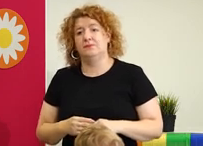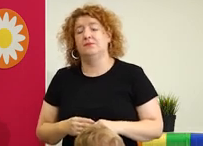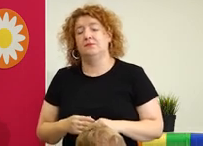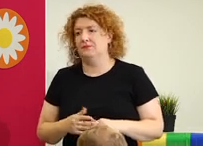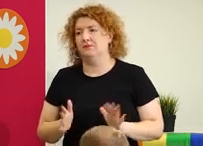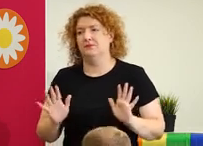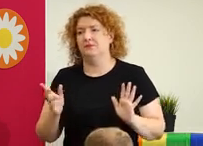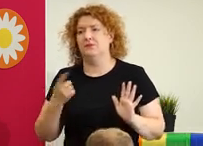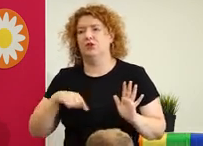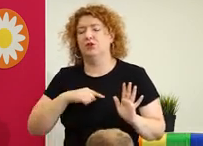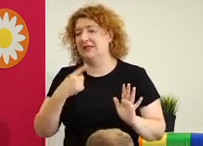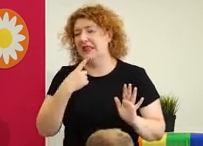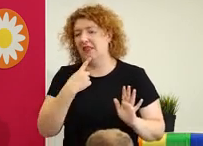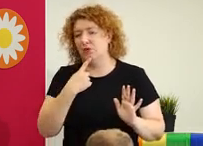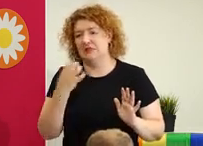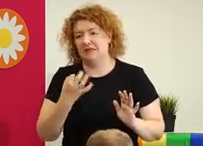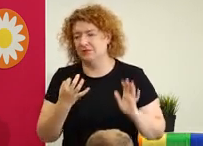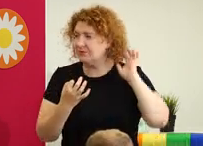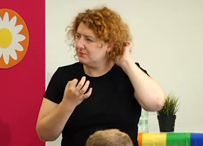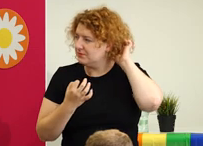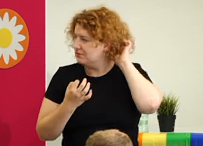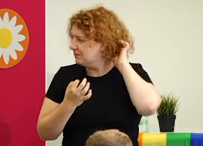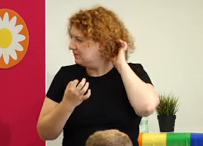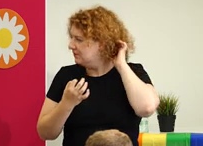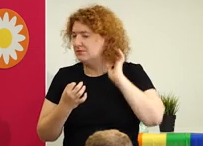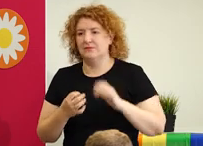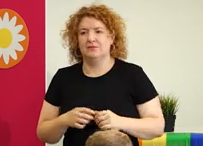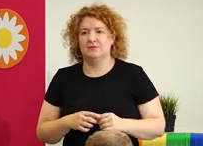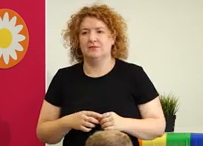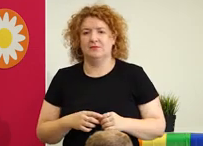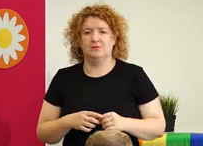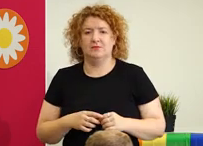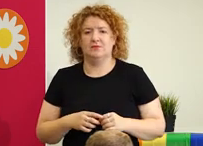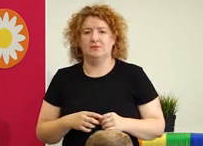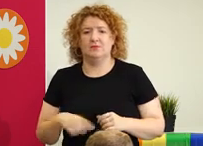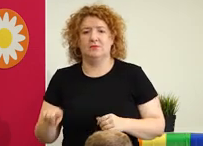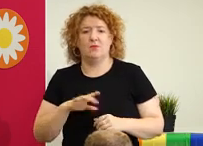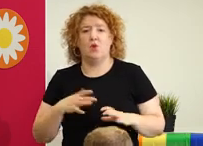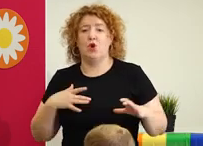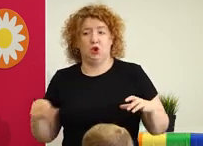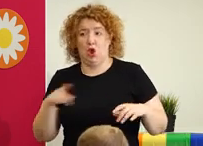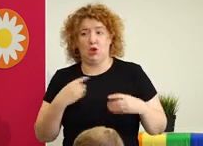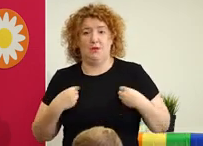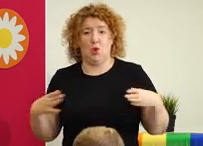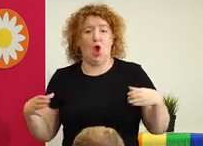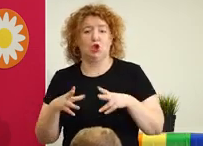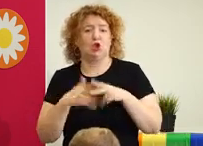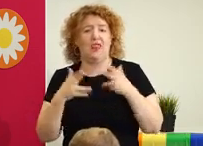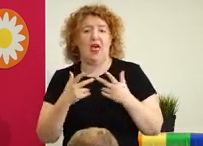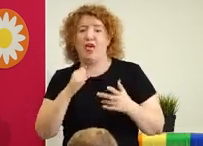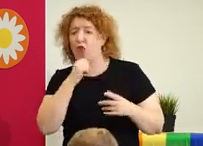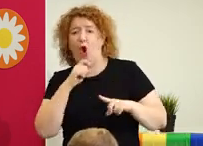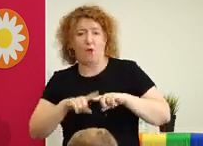no negamos que, a ver, creo que todos vivimos en una sociedad homófoba, vivimos en